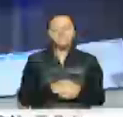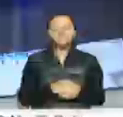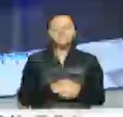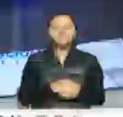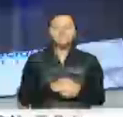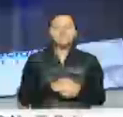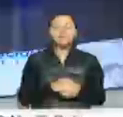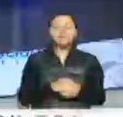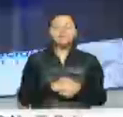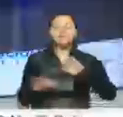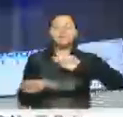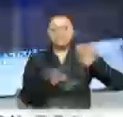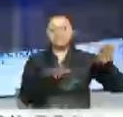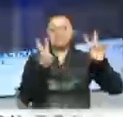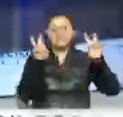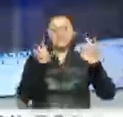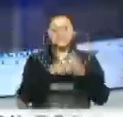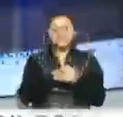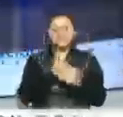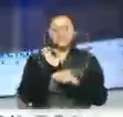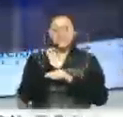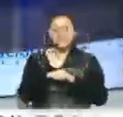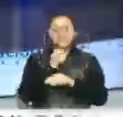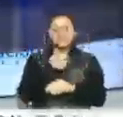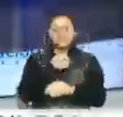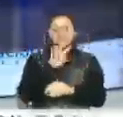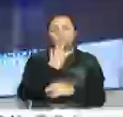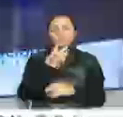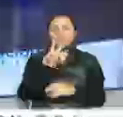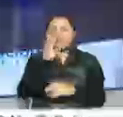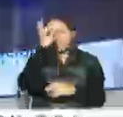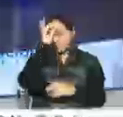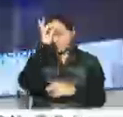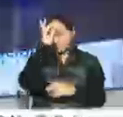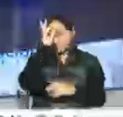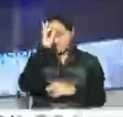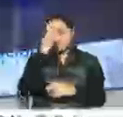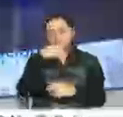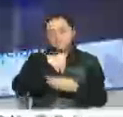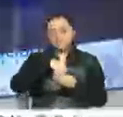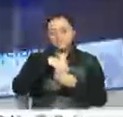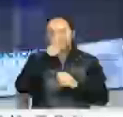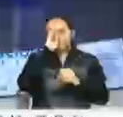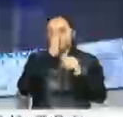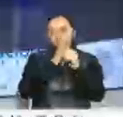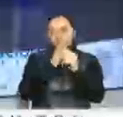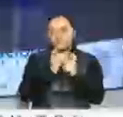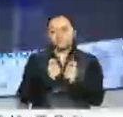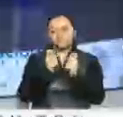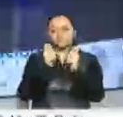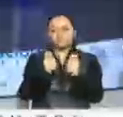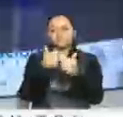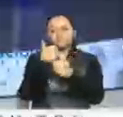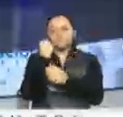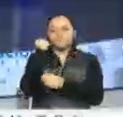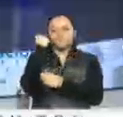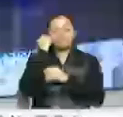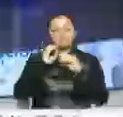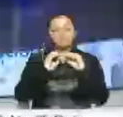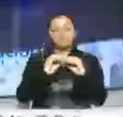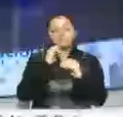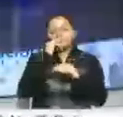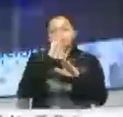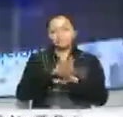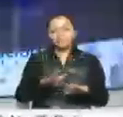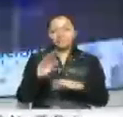Cambiamos de tema. Ecuador cuenta con 42 aulas hospitalarias que tienen el objetivo de garantizar el derecho a la educación de los niños